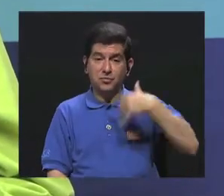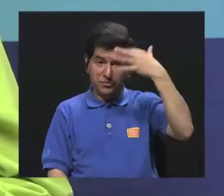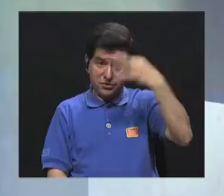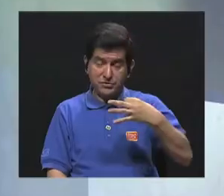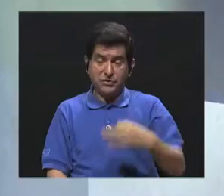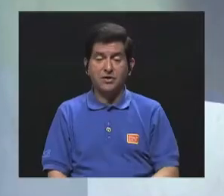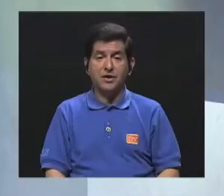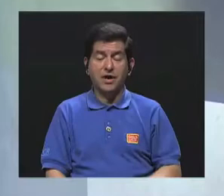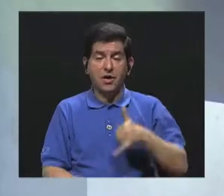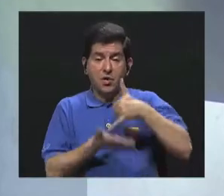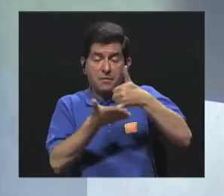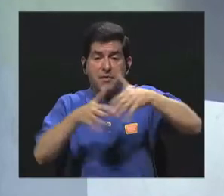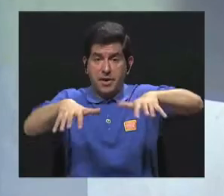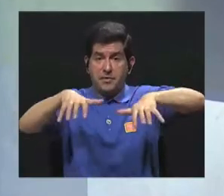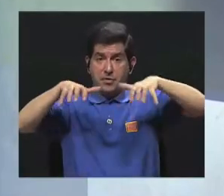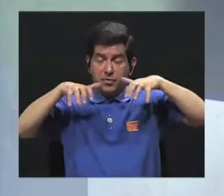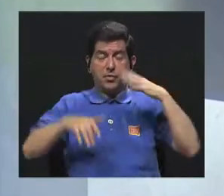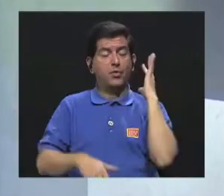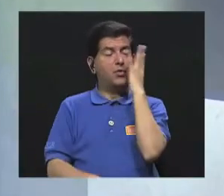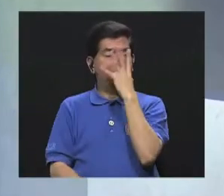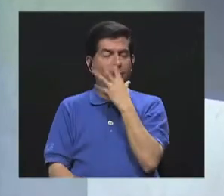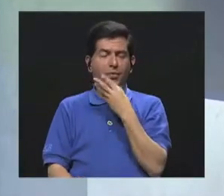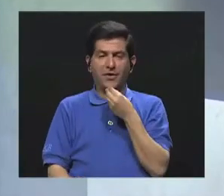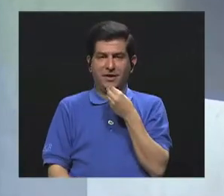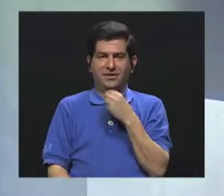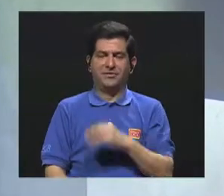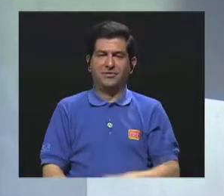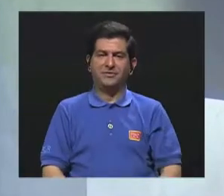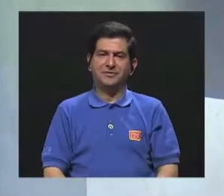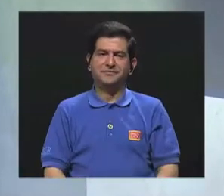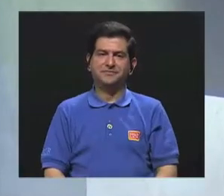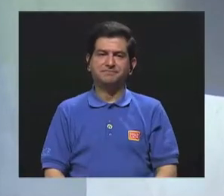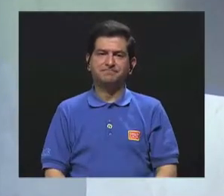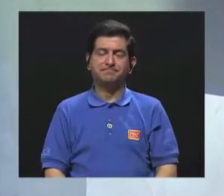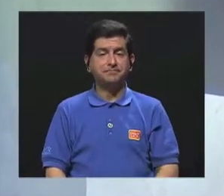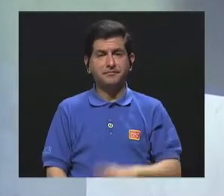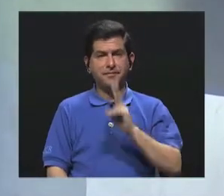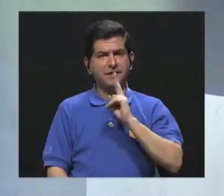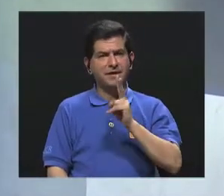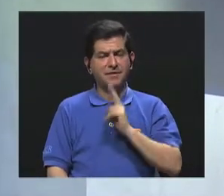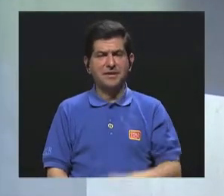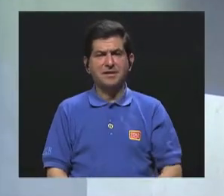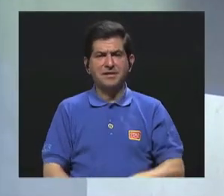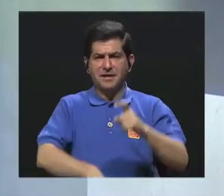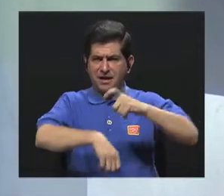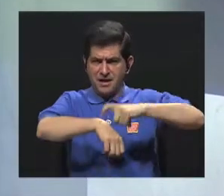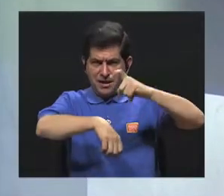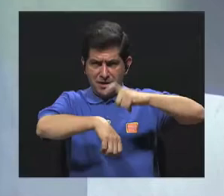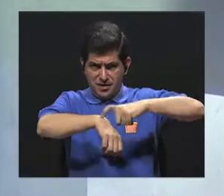premio al público es muy bonito porque realmente como el momento en el que